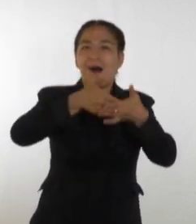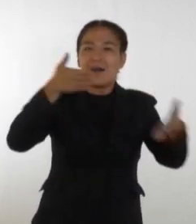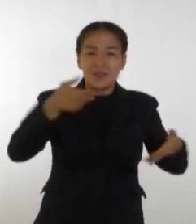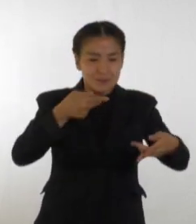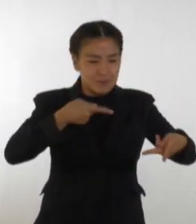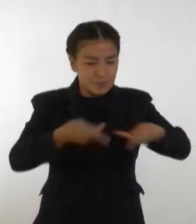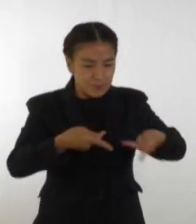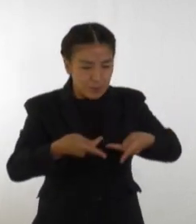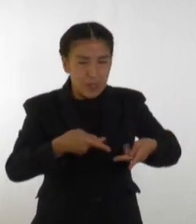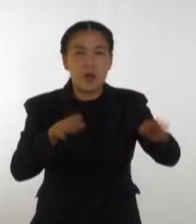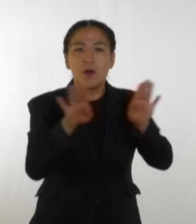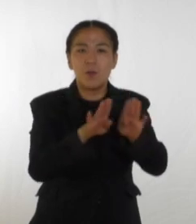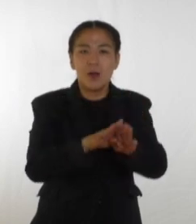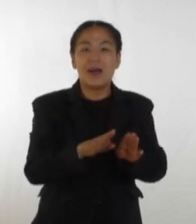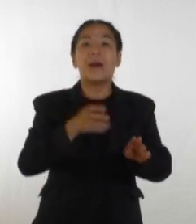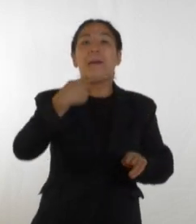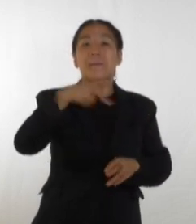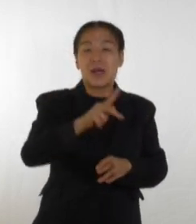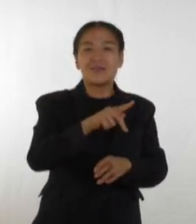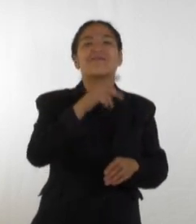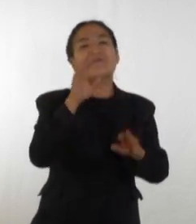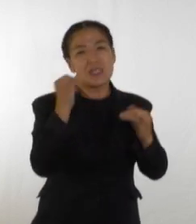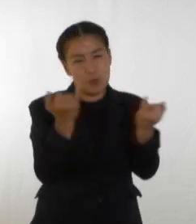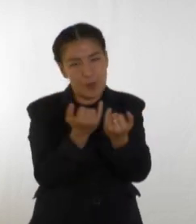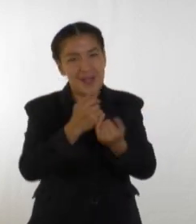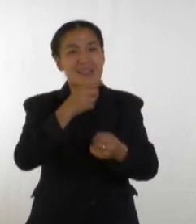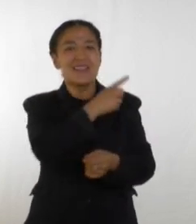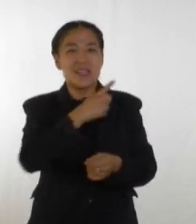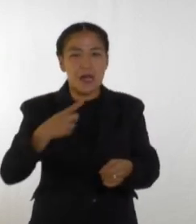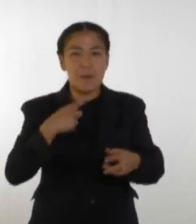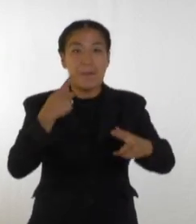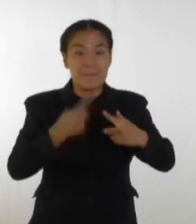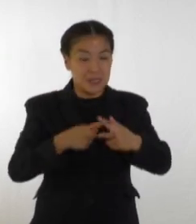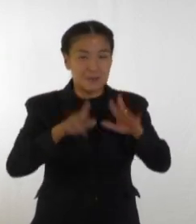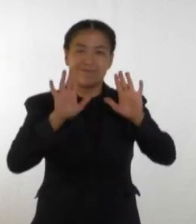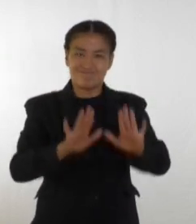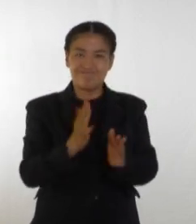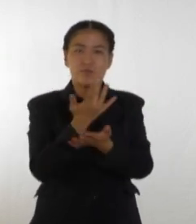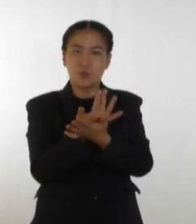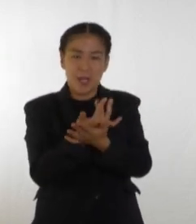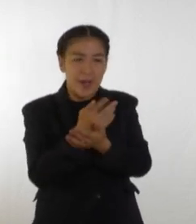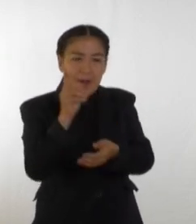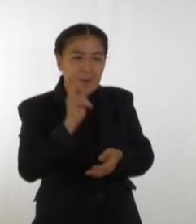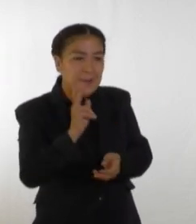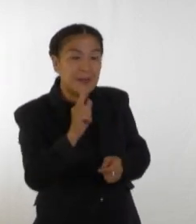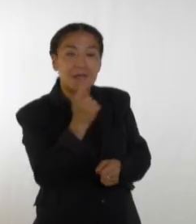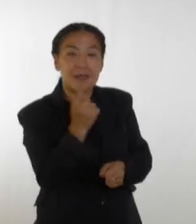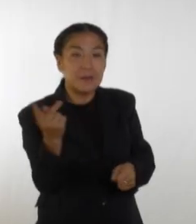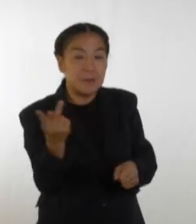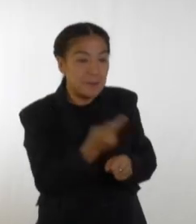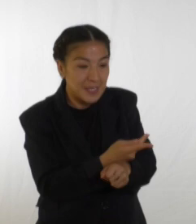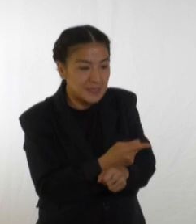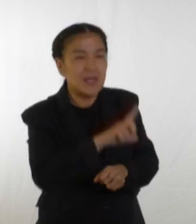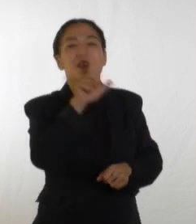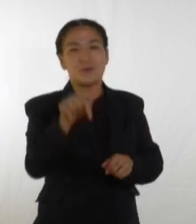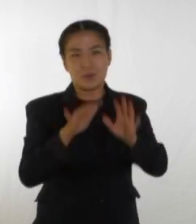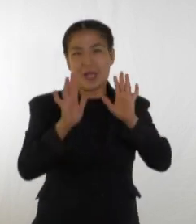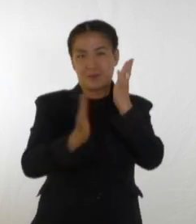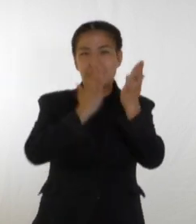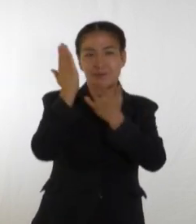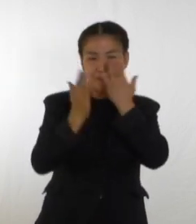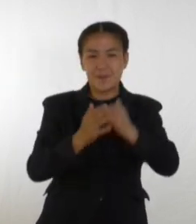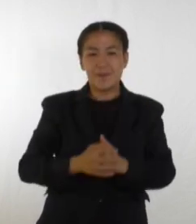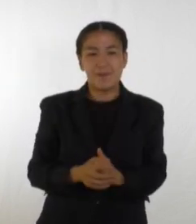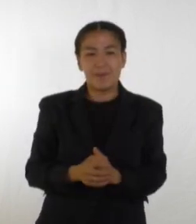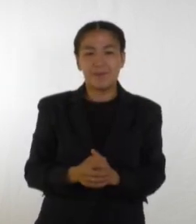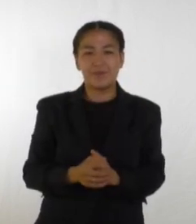cosas, pero como usted dice, cuando tenemos que esperar también a que suceda para estudiar ya cuando está sucediendo, ¿no? Por un lado, sí, pero por